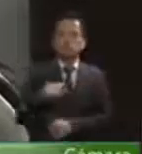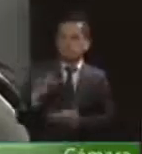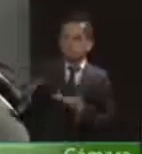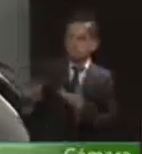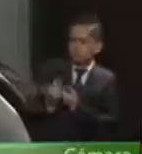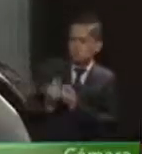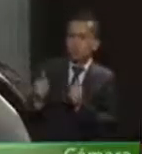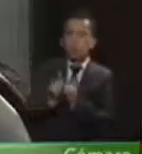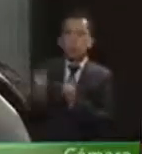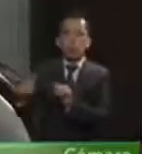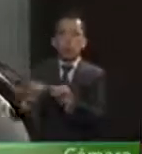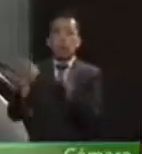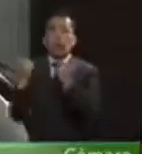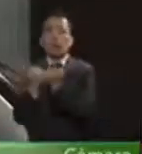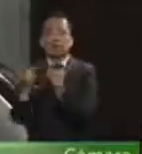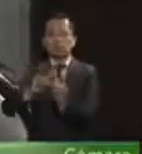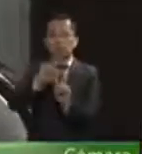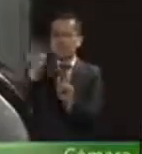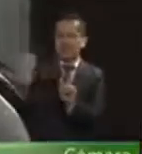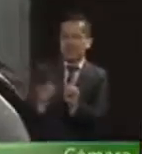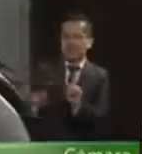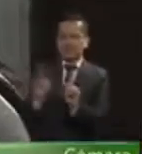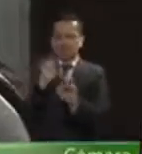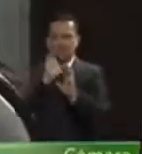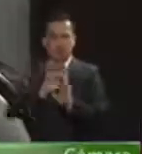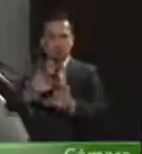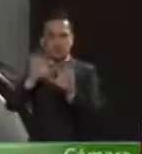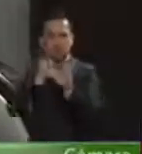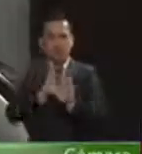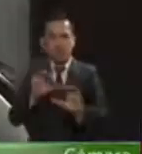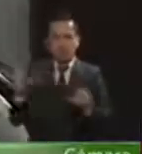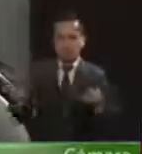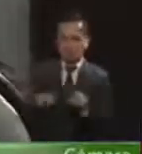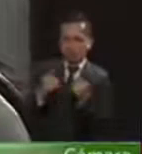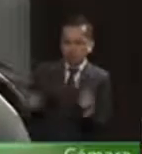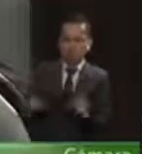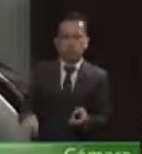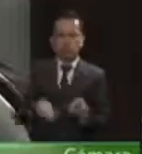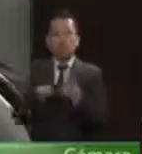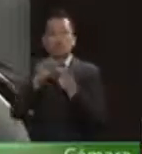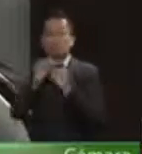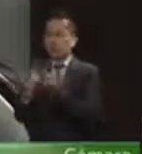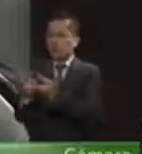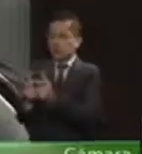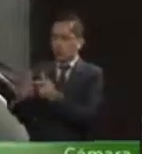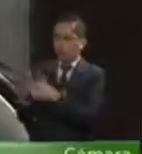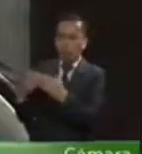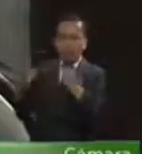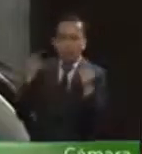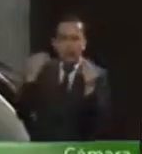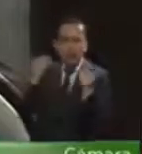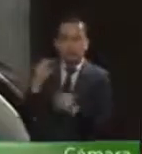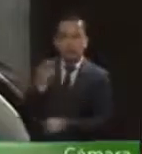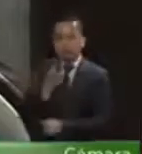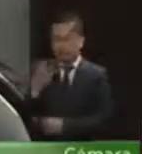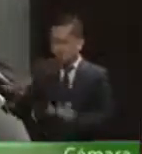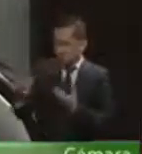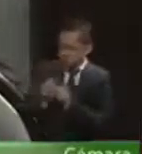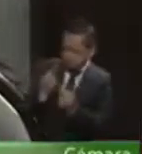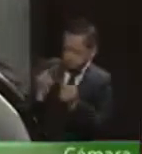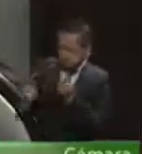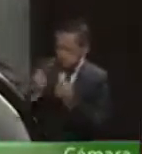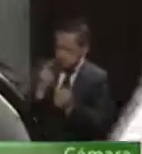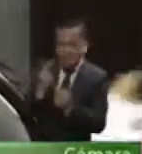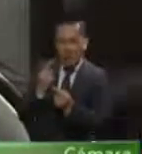Asociación Nacional de Intérpretes y de Músicos, como el Grupo Radiofónico y Medios, para promover que se reconociera el